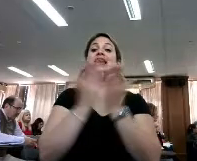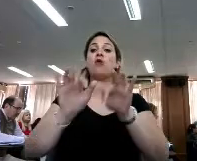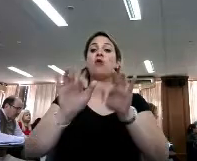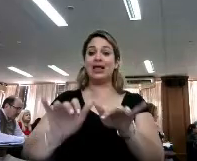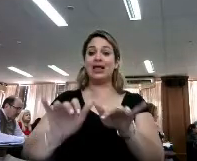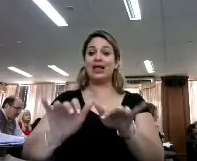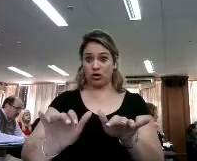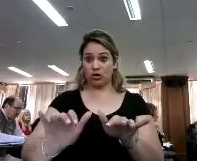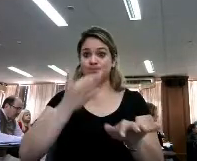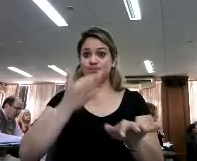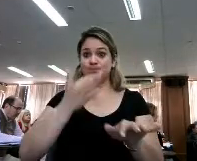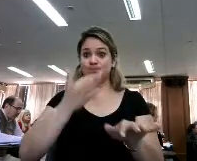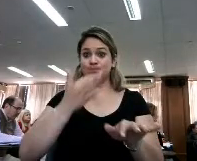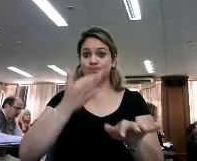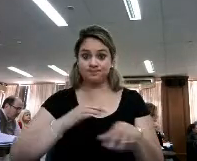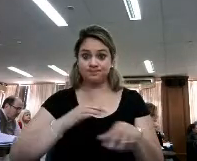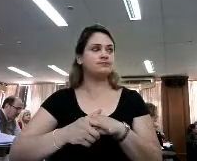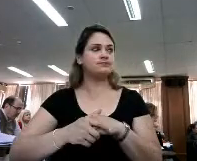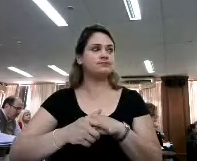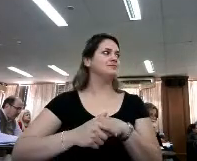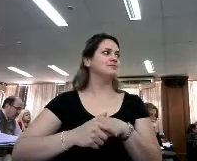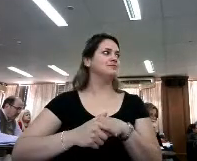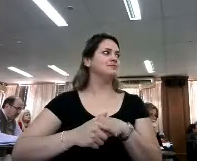¿vale? Ah.